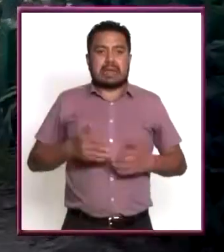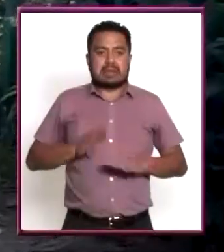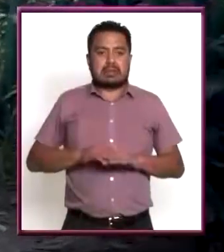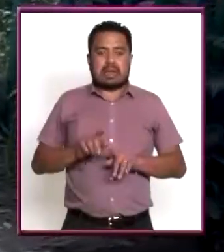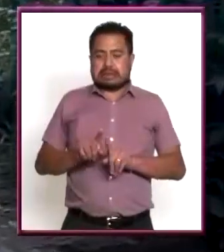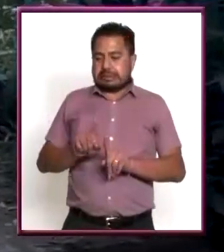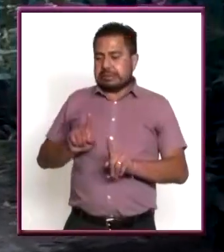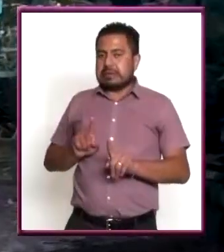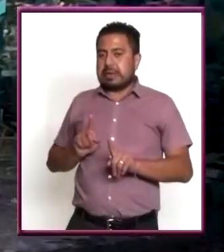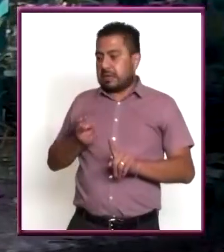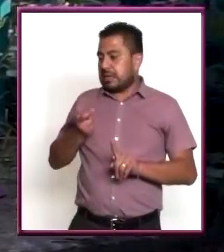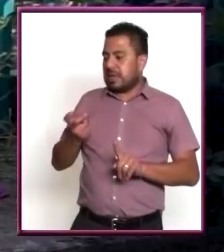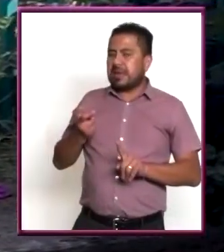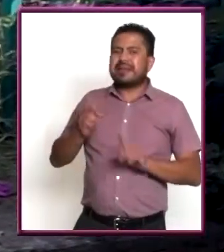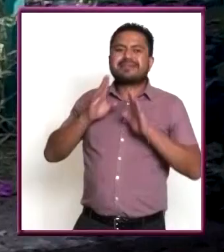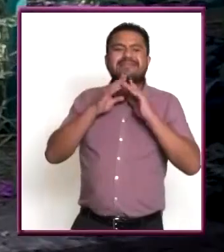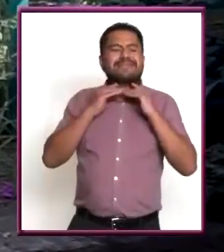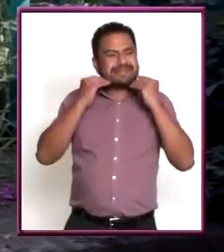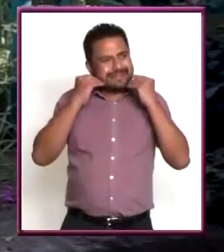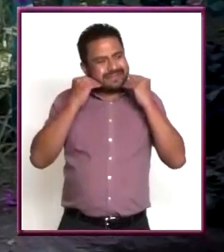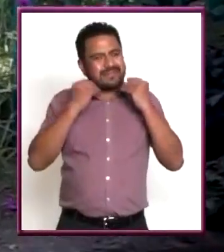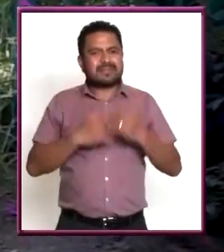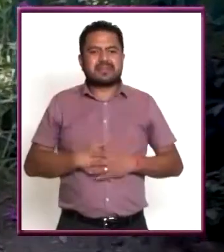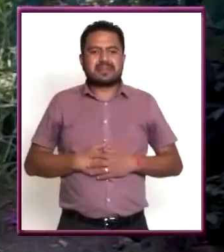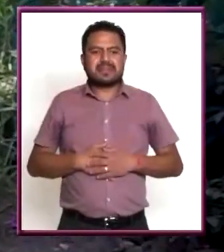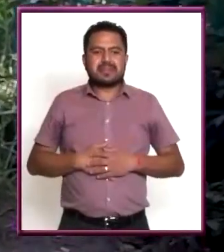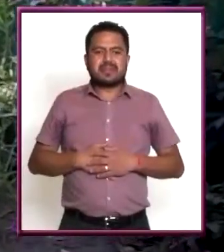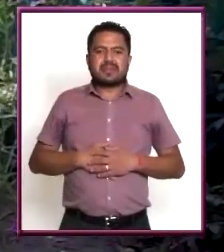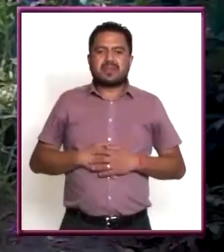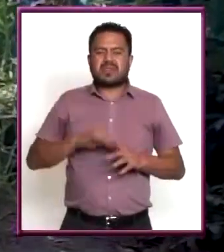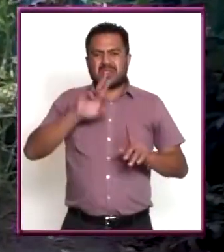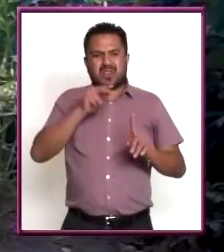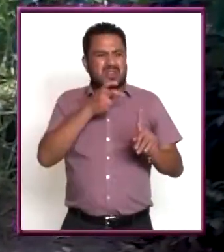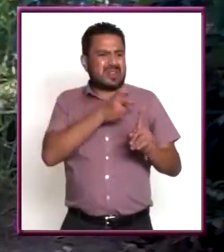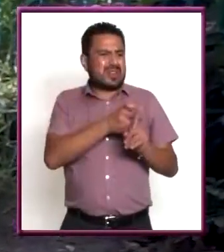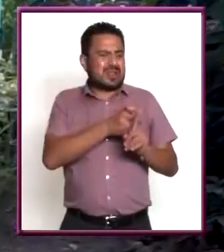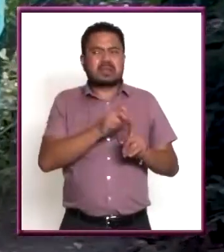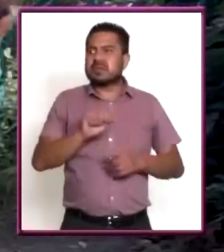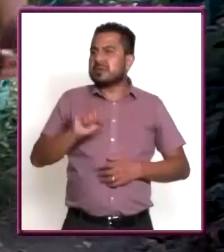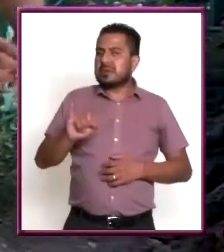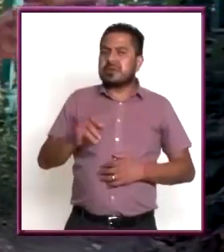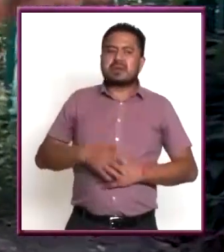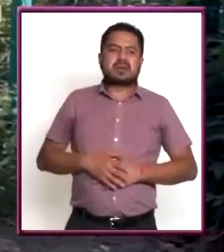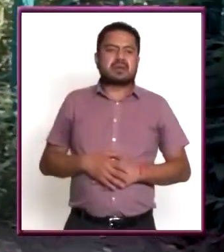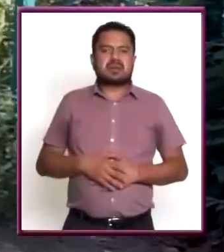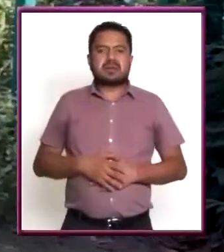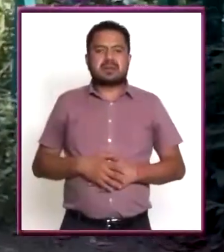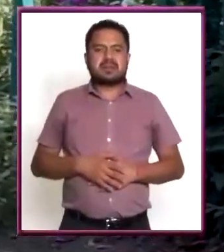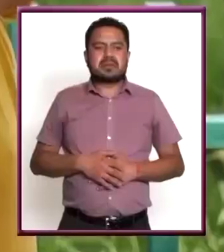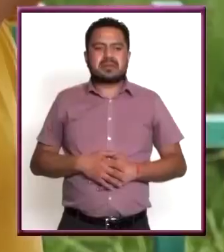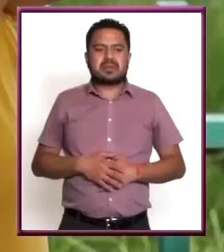Ahora sí un poco para atrás. Aquí. Ahí sonríe. Perfecto. Ahora una juntos, una Sí, sí, selfie. sí.